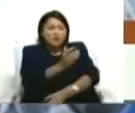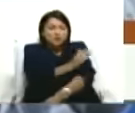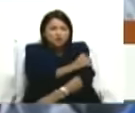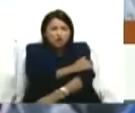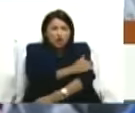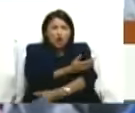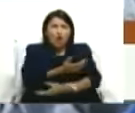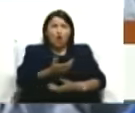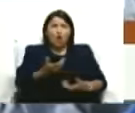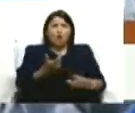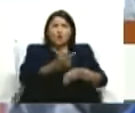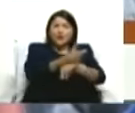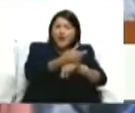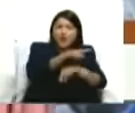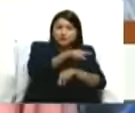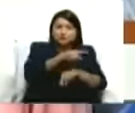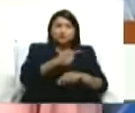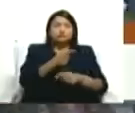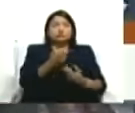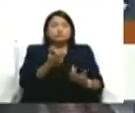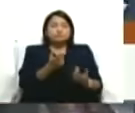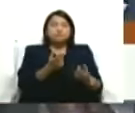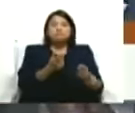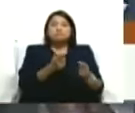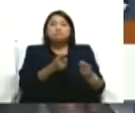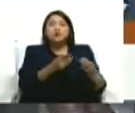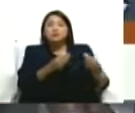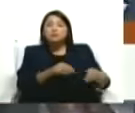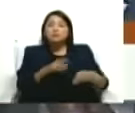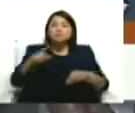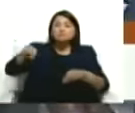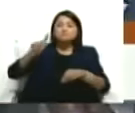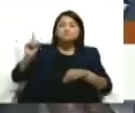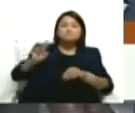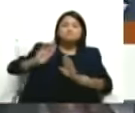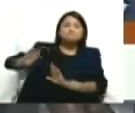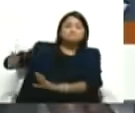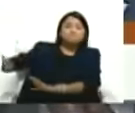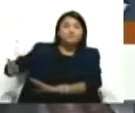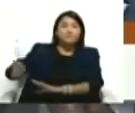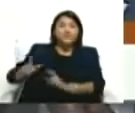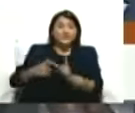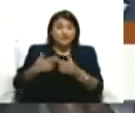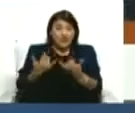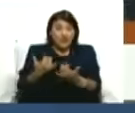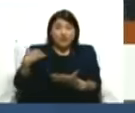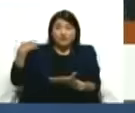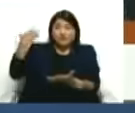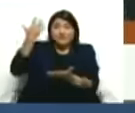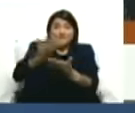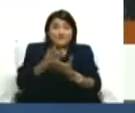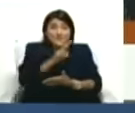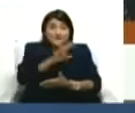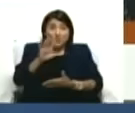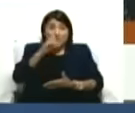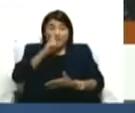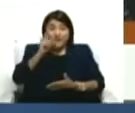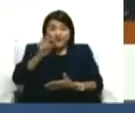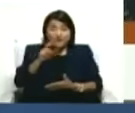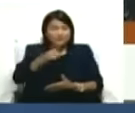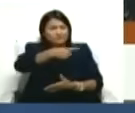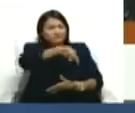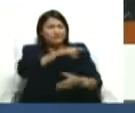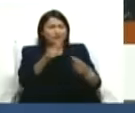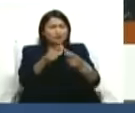oligarquías? Y si algo podemos decir 25 años después, es que esas